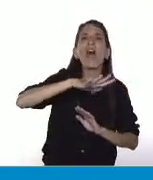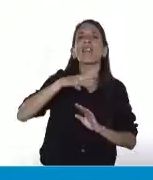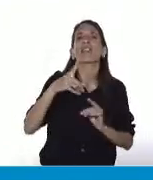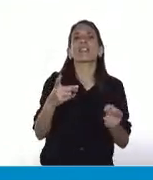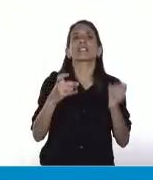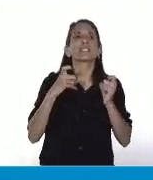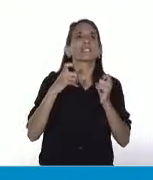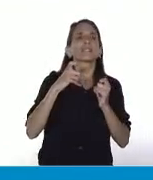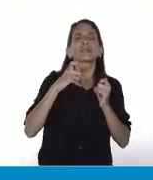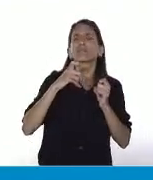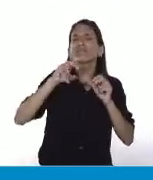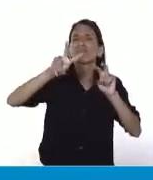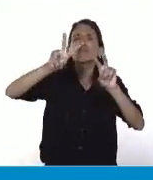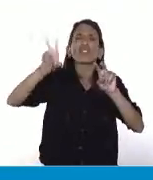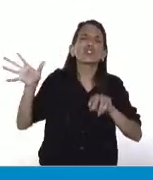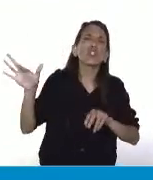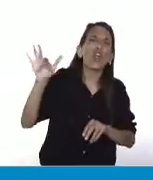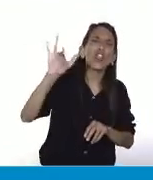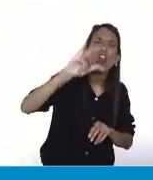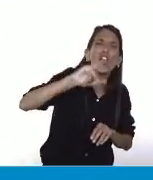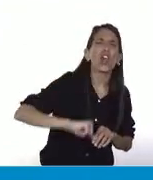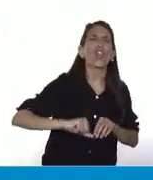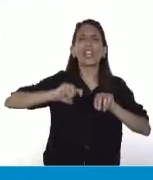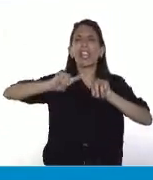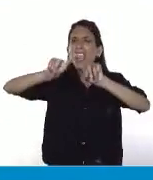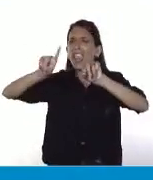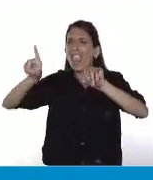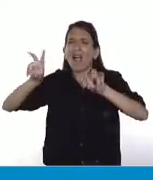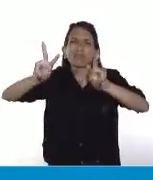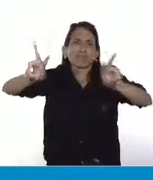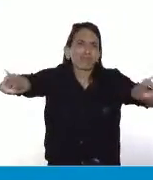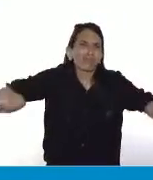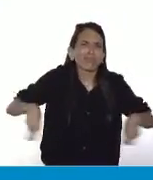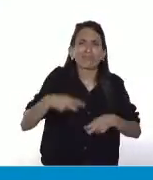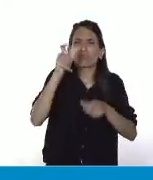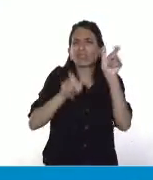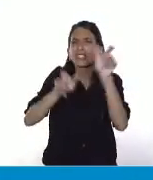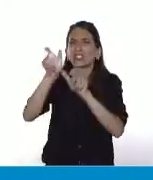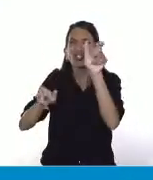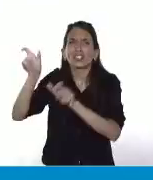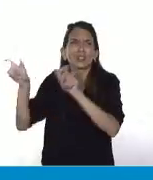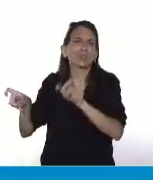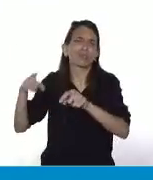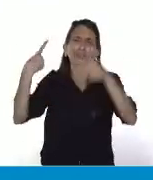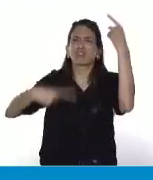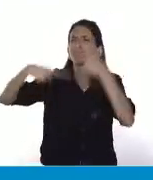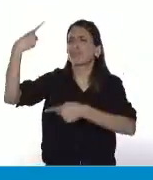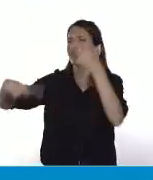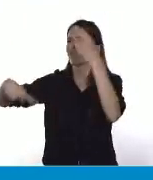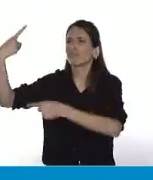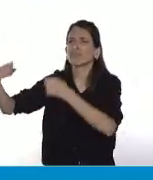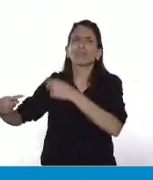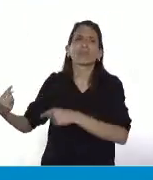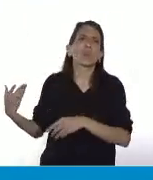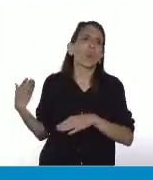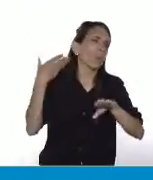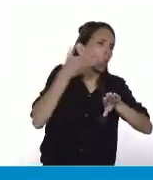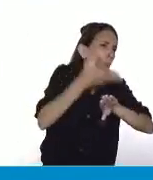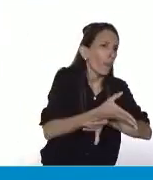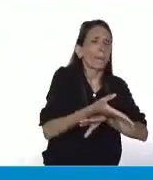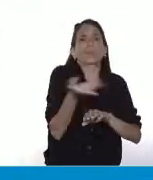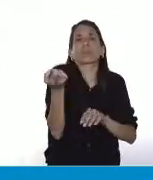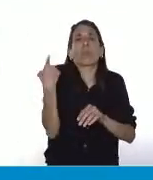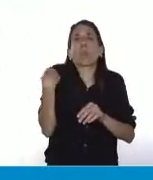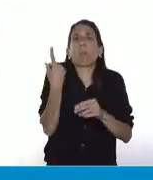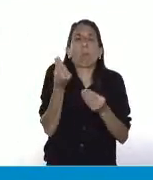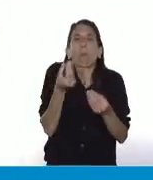recibe diariamente a un montón de personas que por distintas circunstancias vienen, ya sea por educación, ya sea